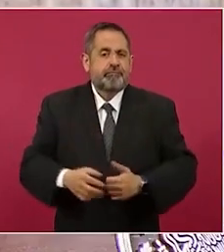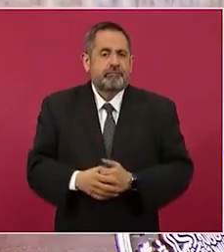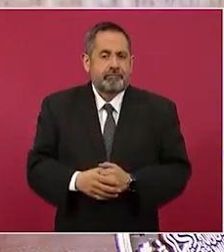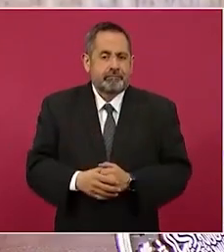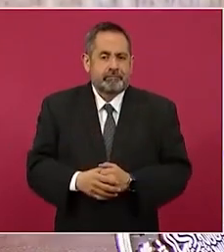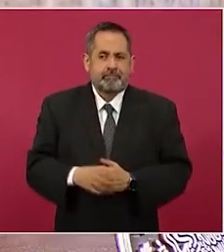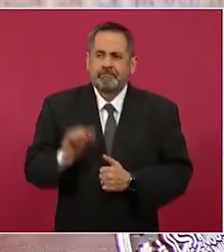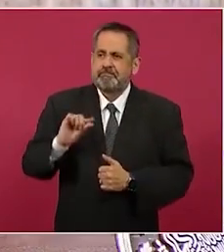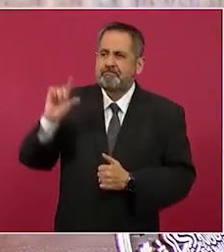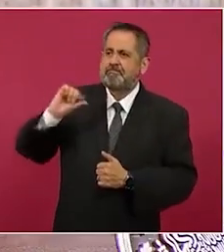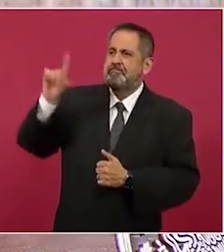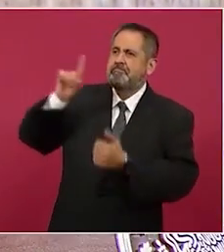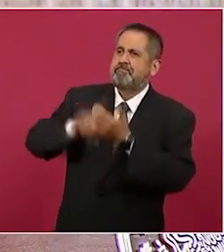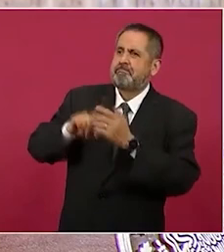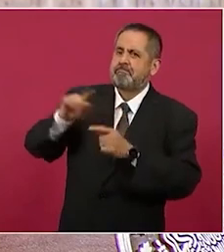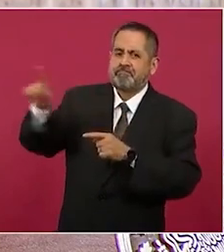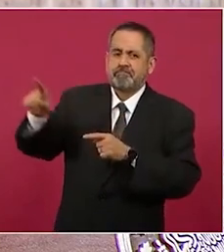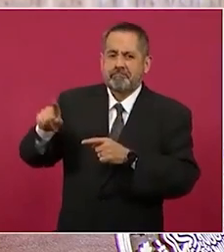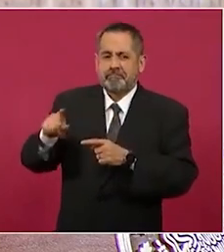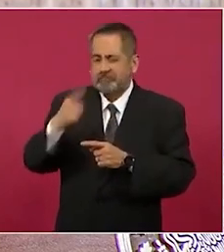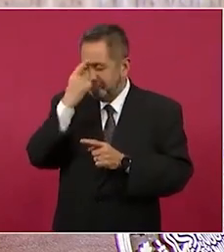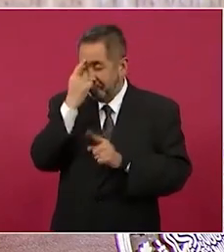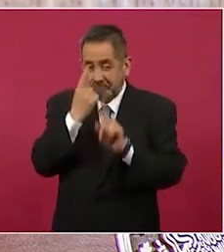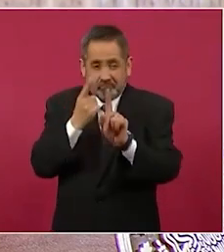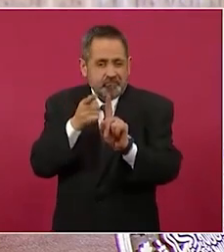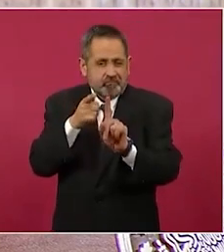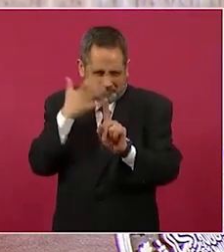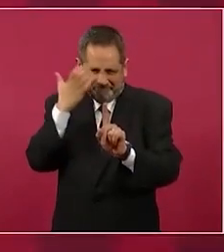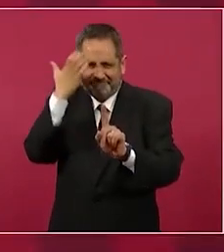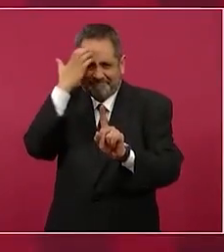de altos funcionarios públicos, cuando menos de uno,